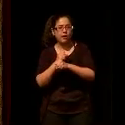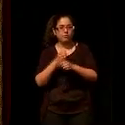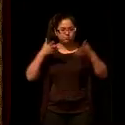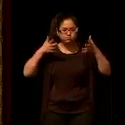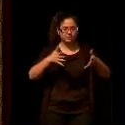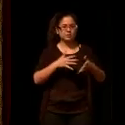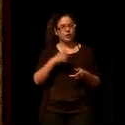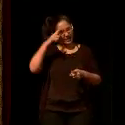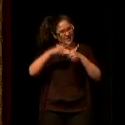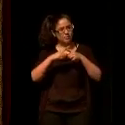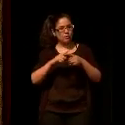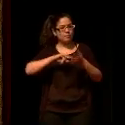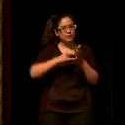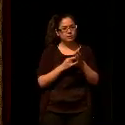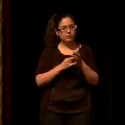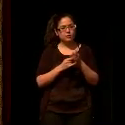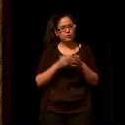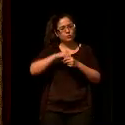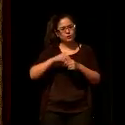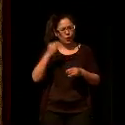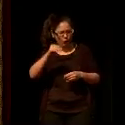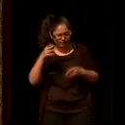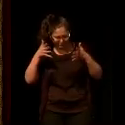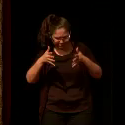de nuestros proyectos y además a